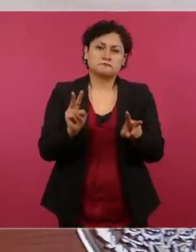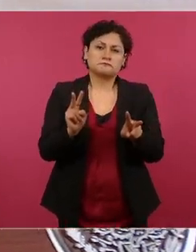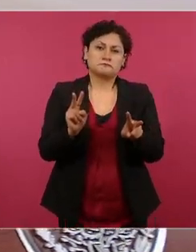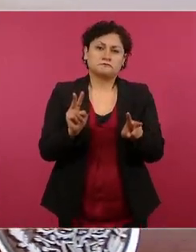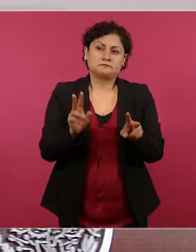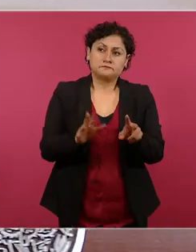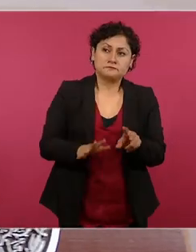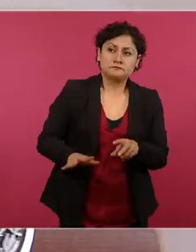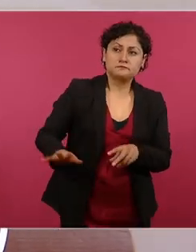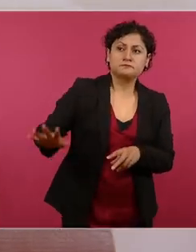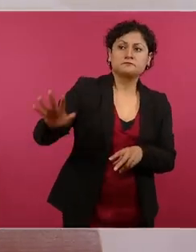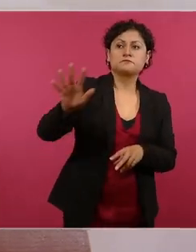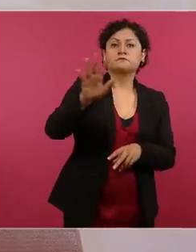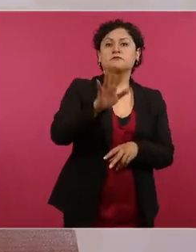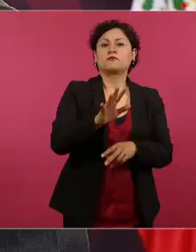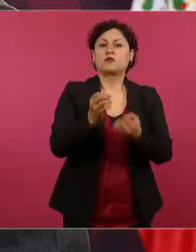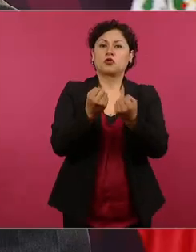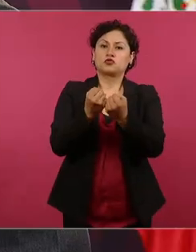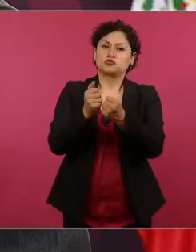sociedad, de lo que le conviene al pueblo,